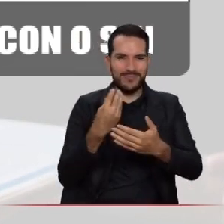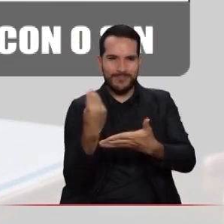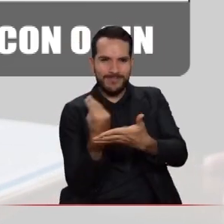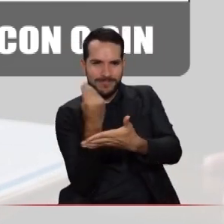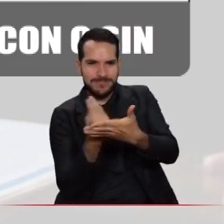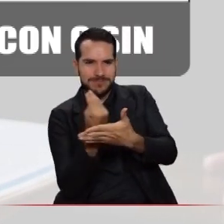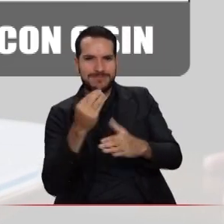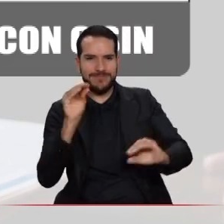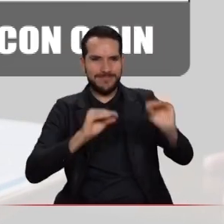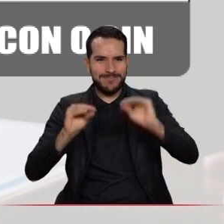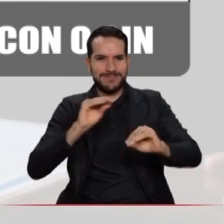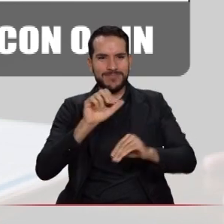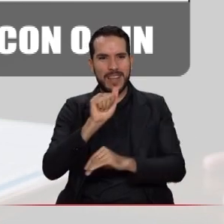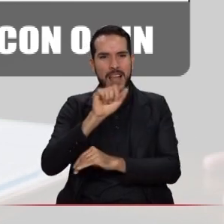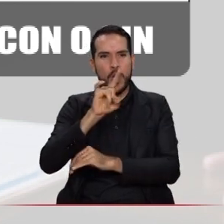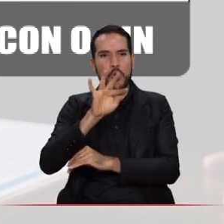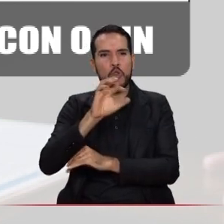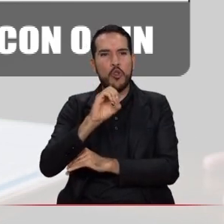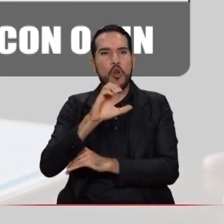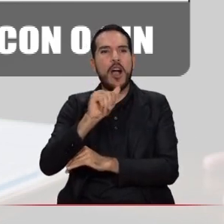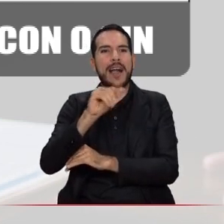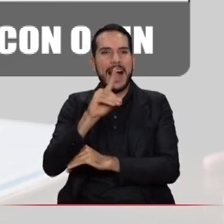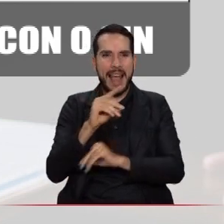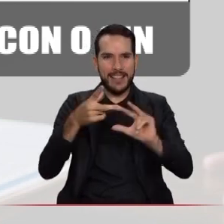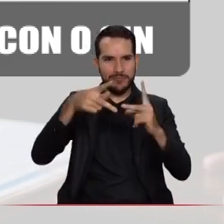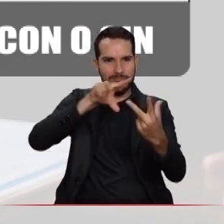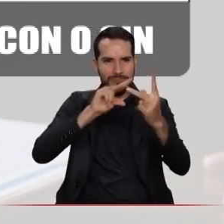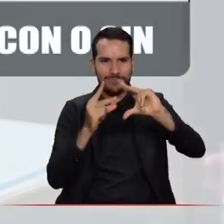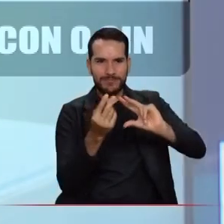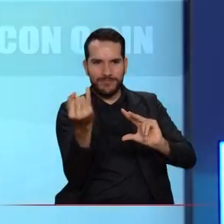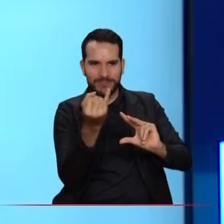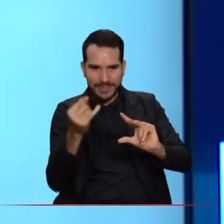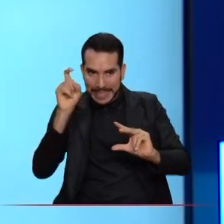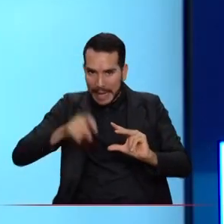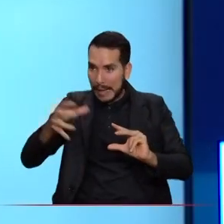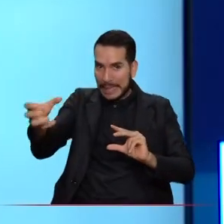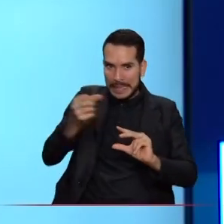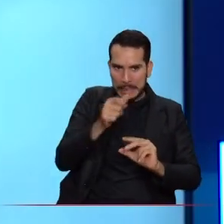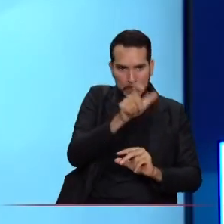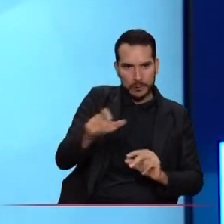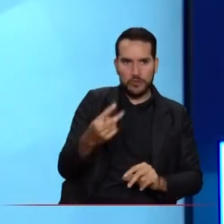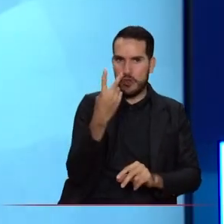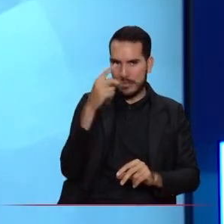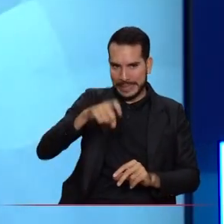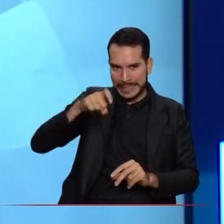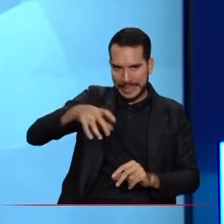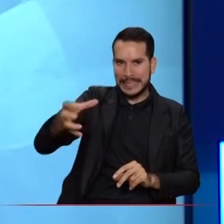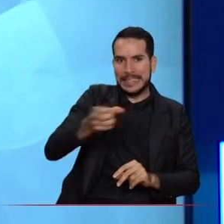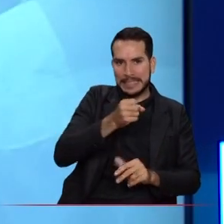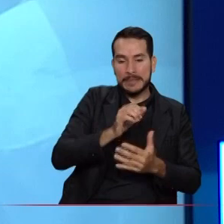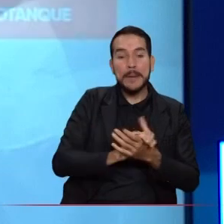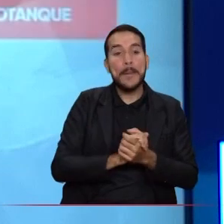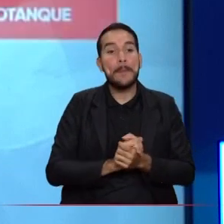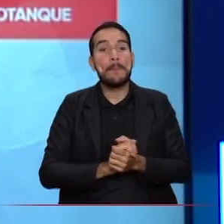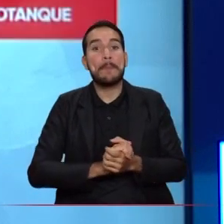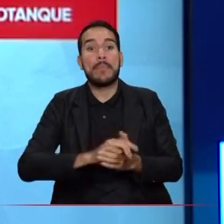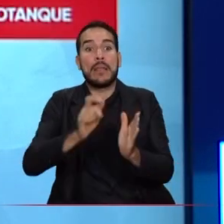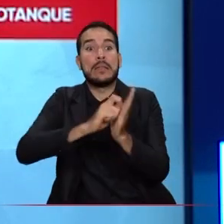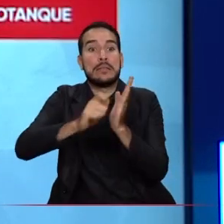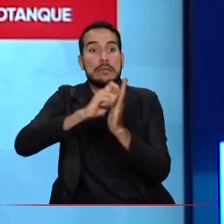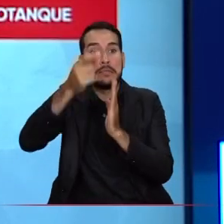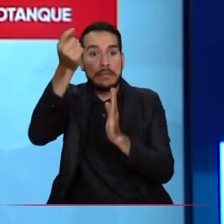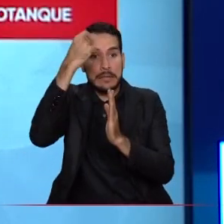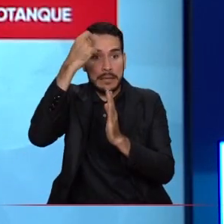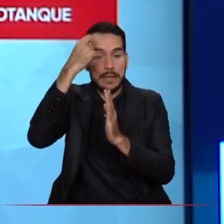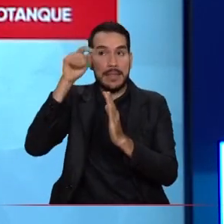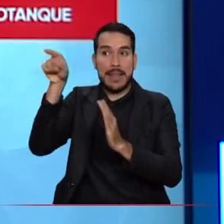informes en el código QR que aparece en pantalla y tome nota porque en Cali anuncia suspensión en el servicio